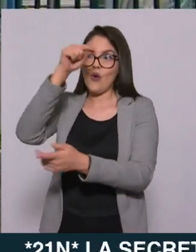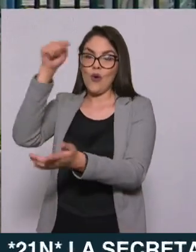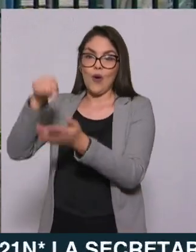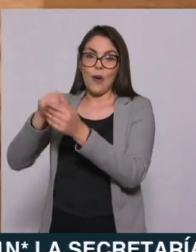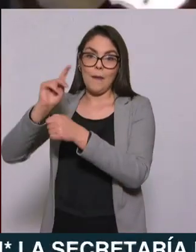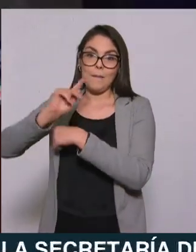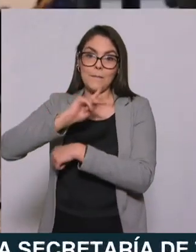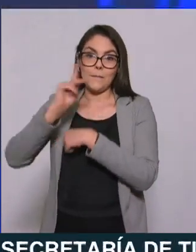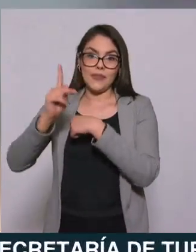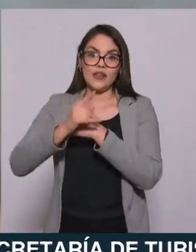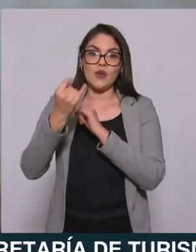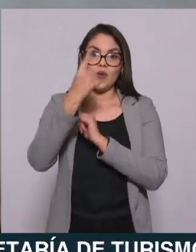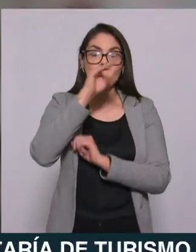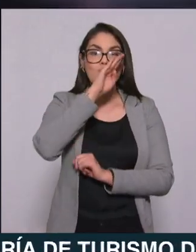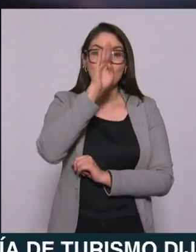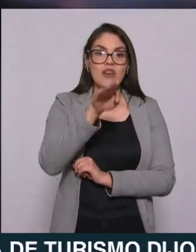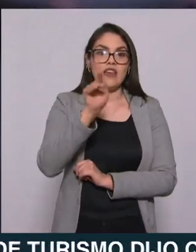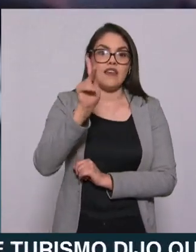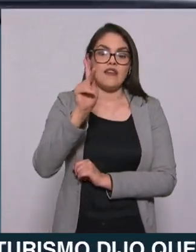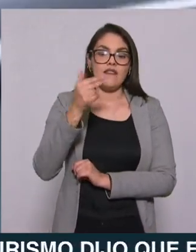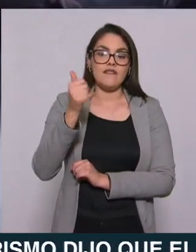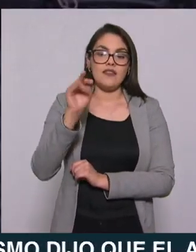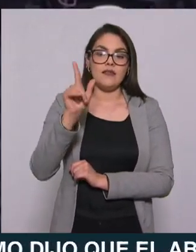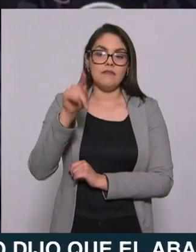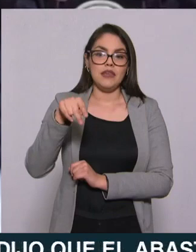en Filipinas.